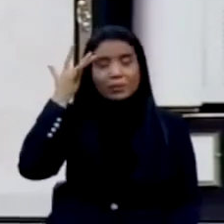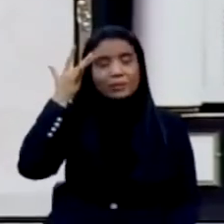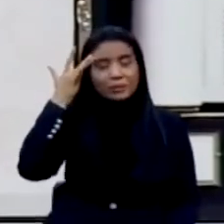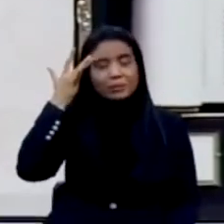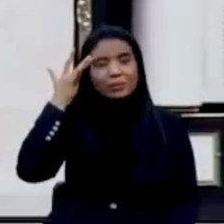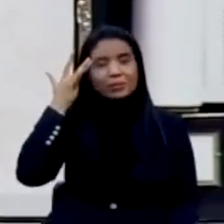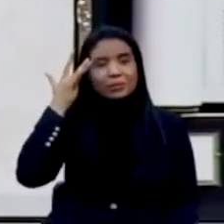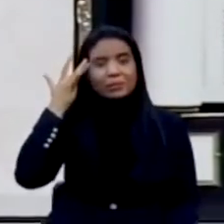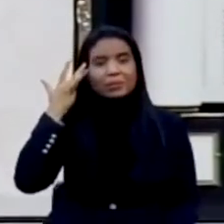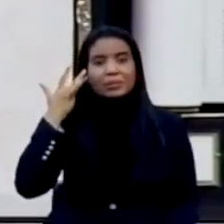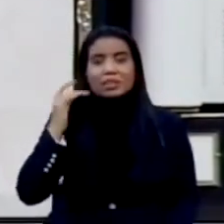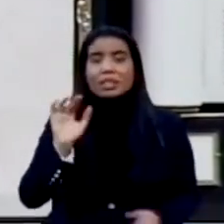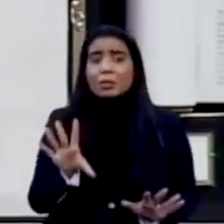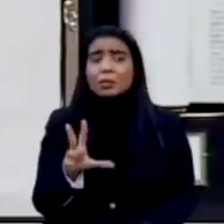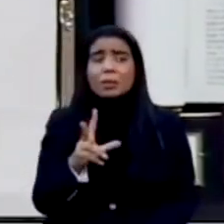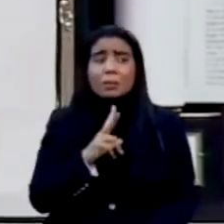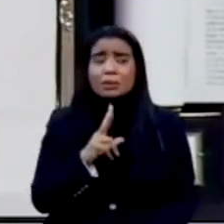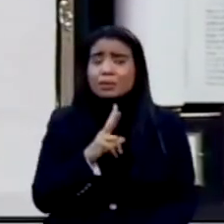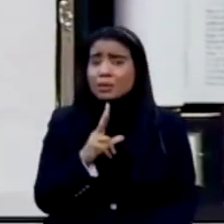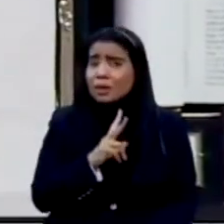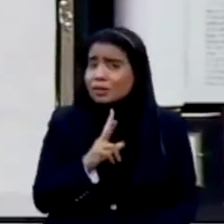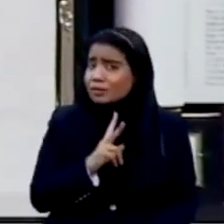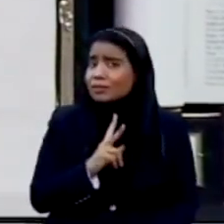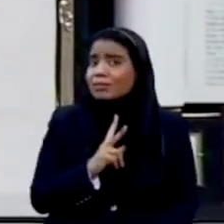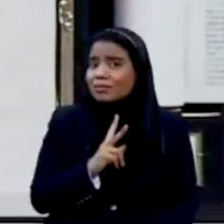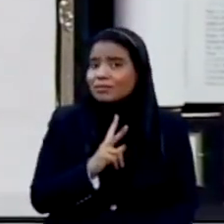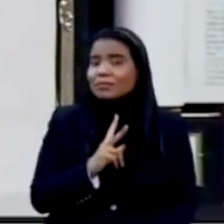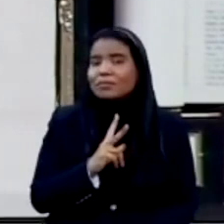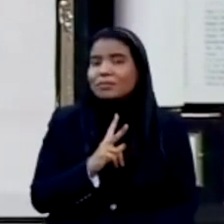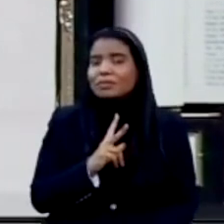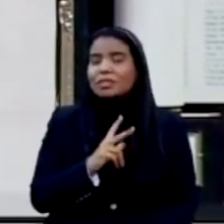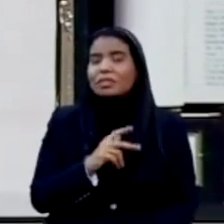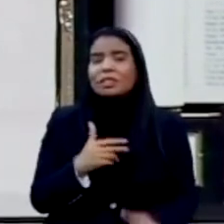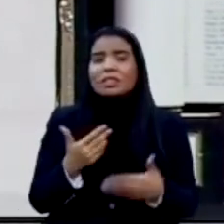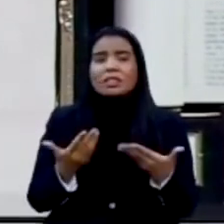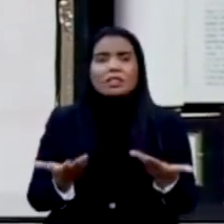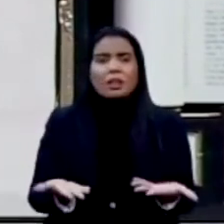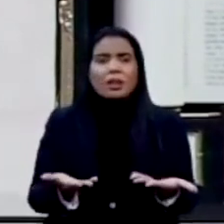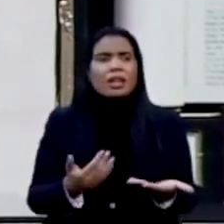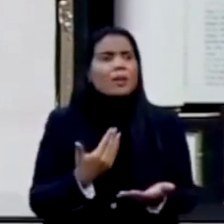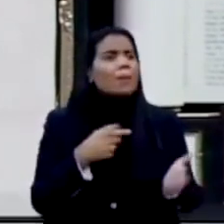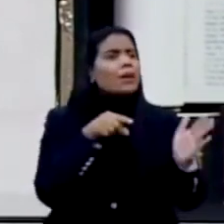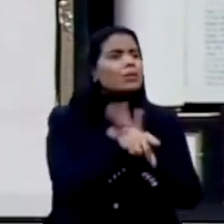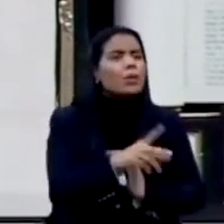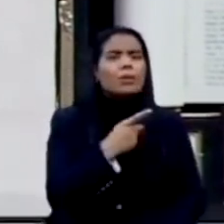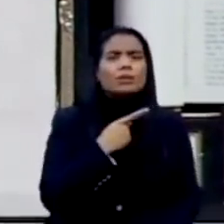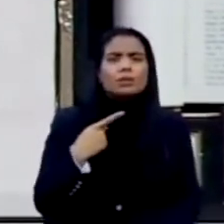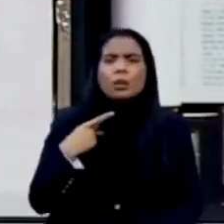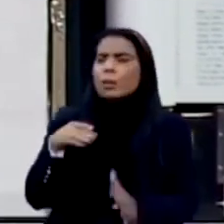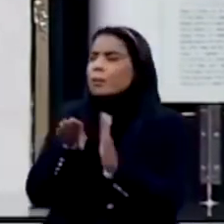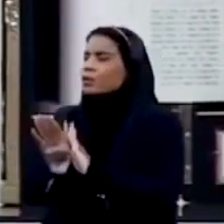y es una cosa personal ella no consultó al pastor ella no consultó al obispo ya no consultó a nadie